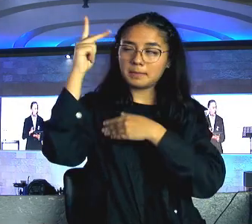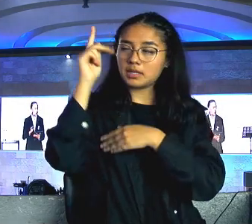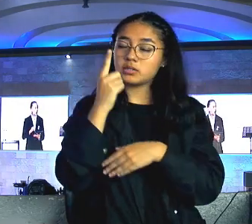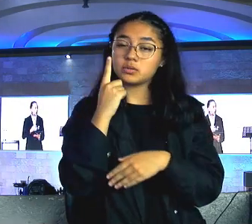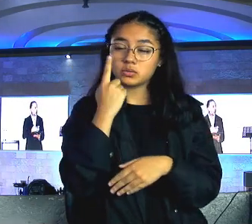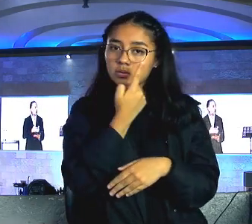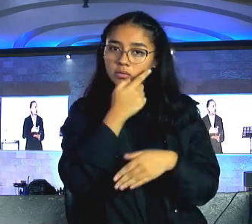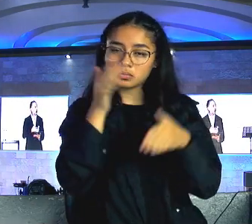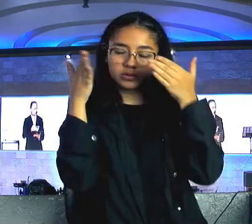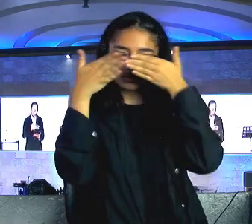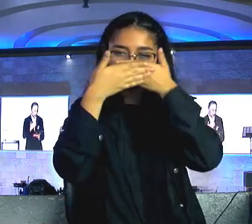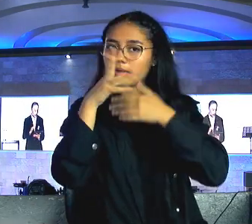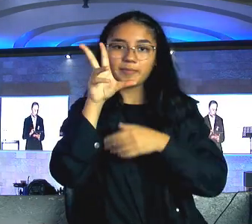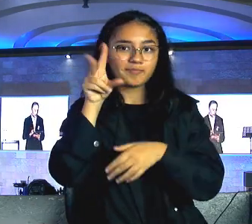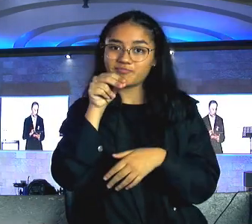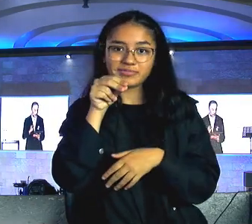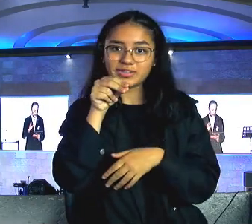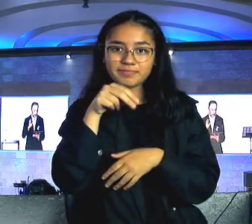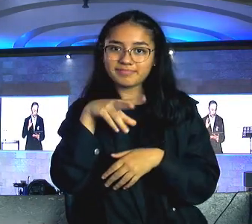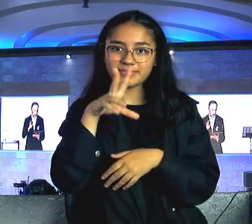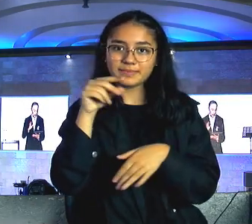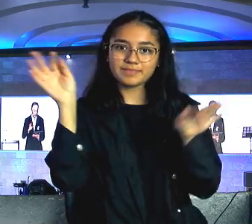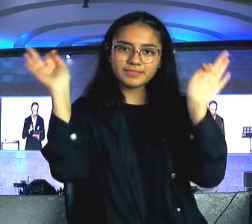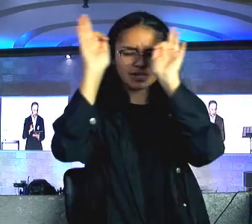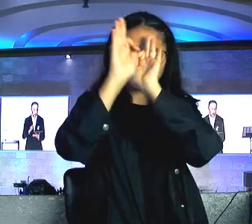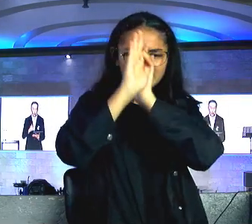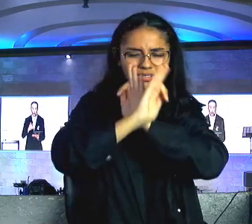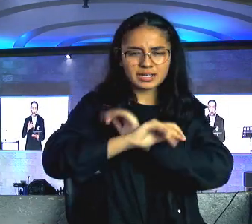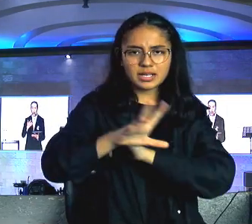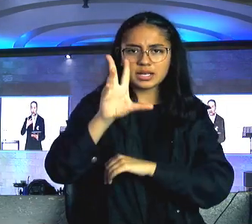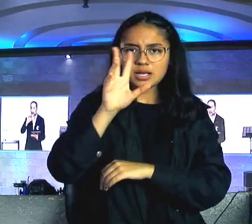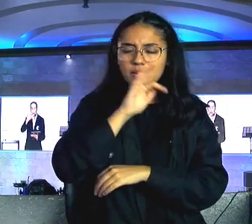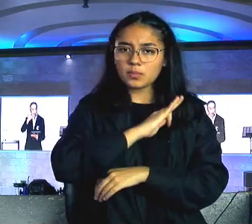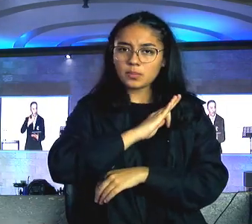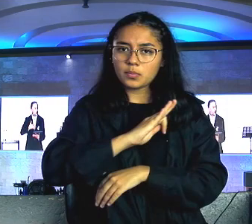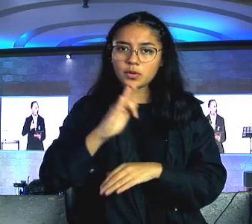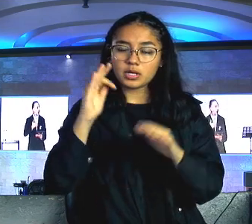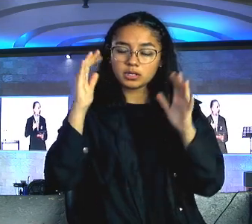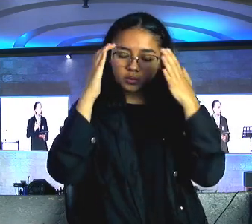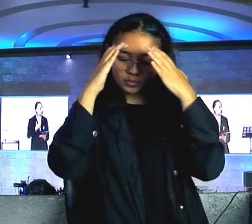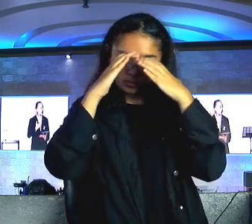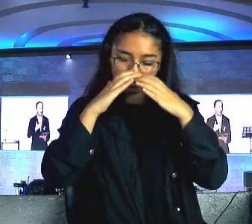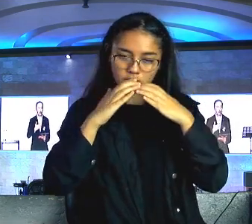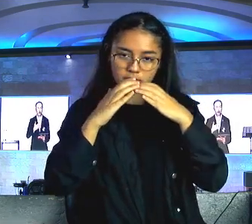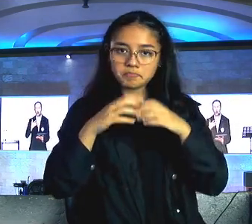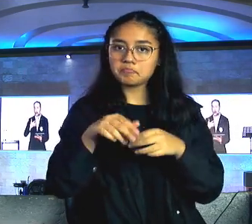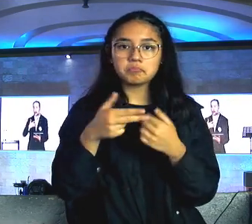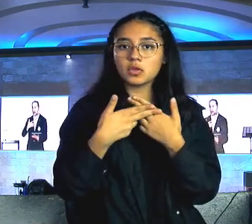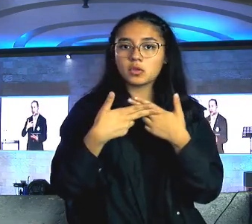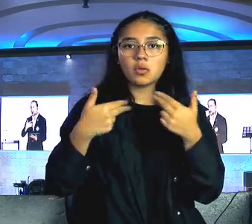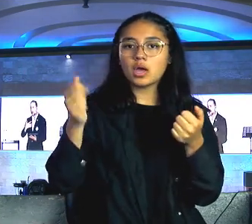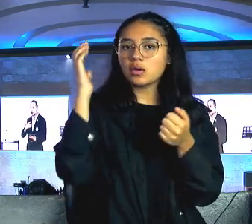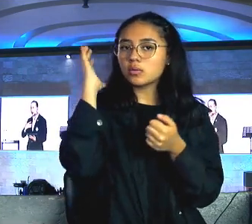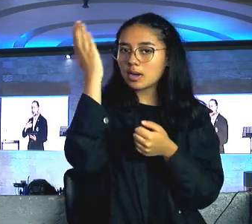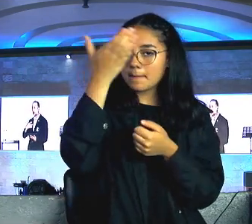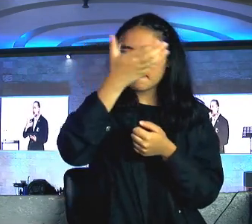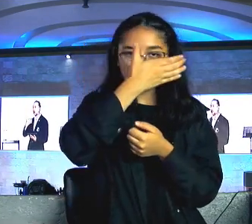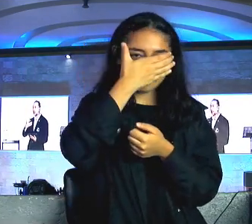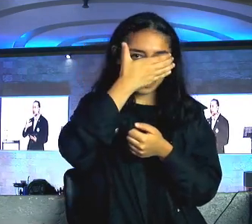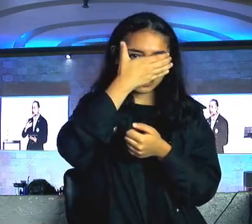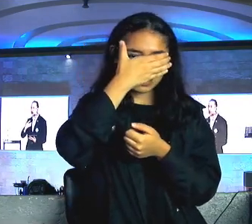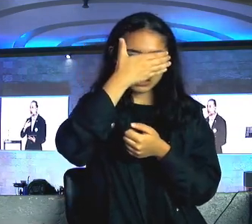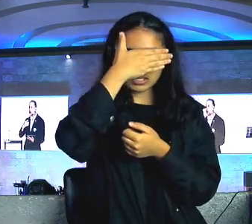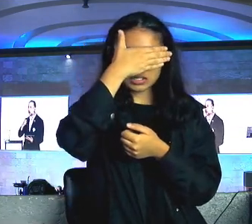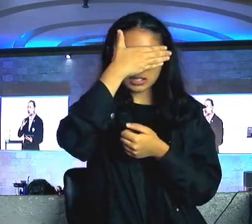no hay tinieblas que nos puedan encubrir de Él, tampoco hay una máscara que nos podamos poner para ocultar